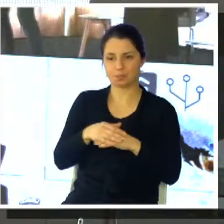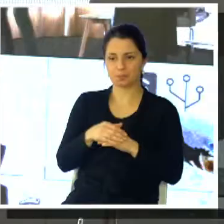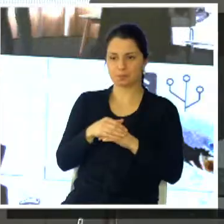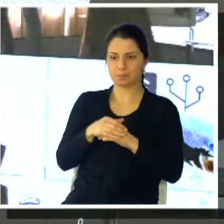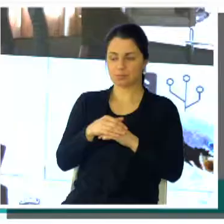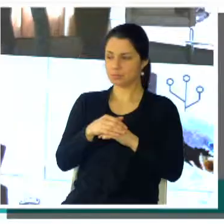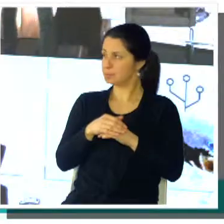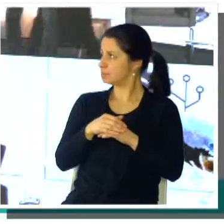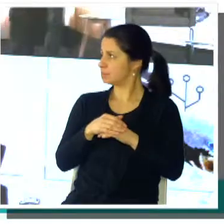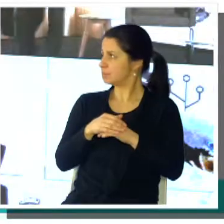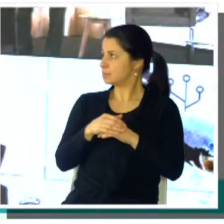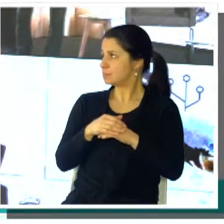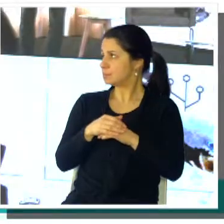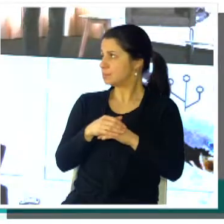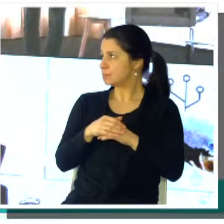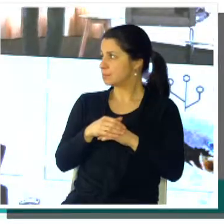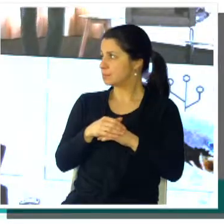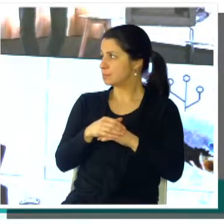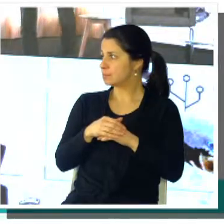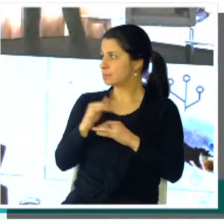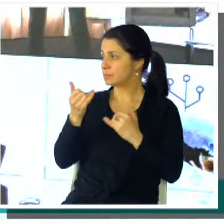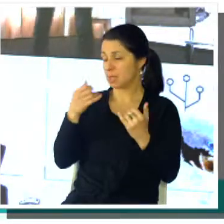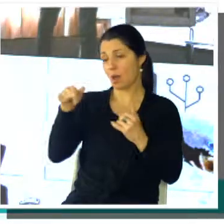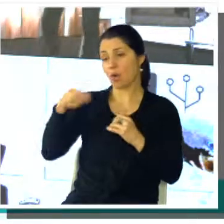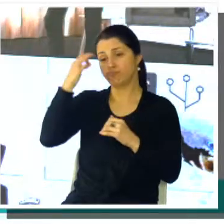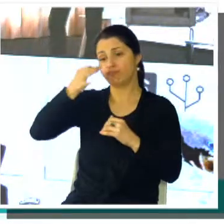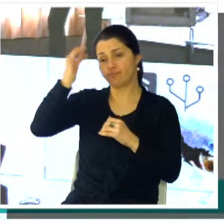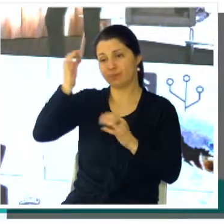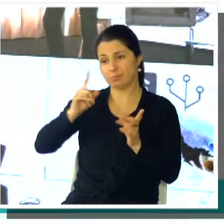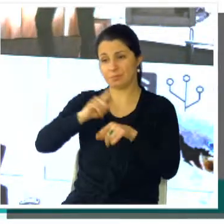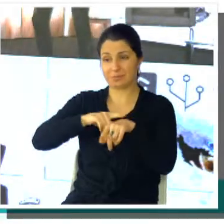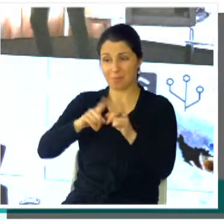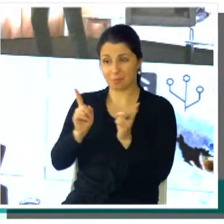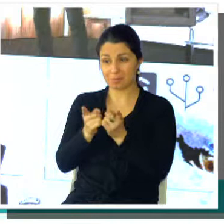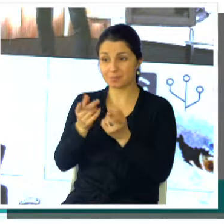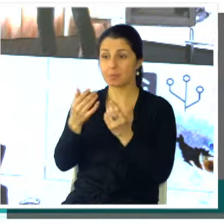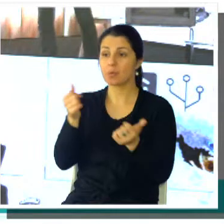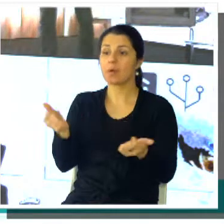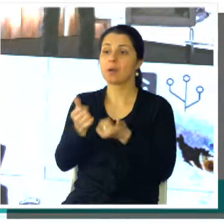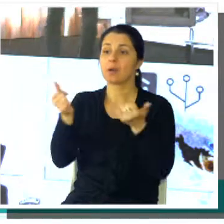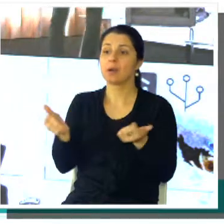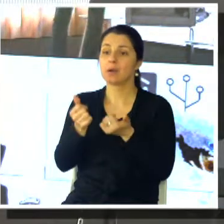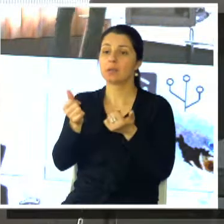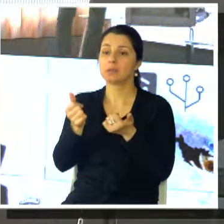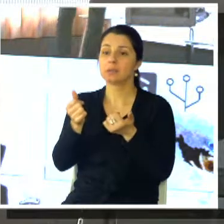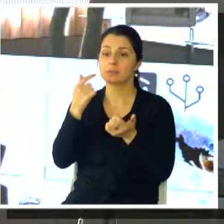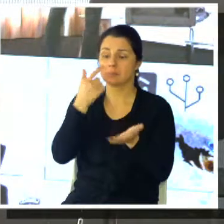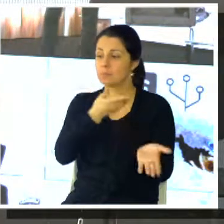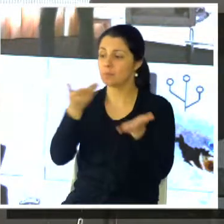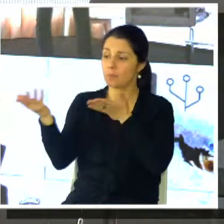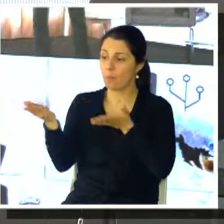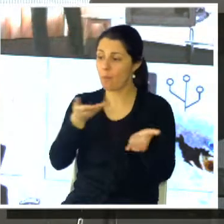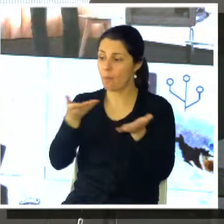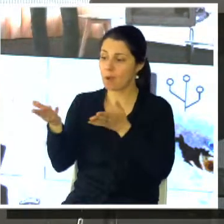Como el tiempo es medio escaso, y ya voy hablando demasiado, lo que vamos a hacer es medio hacer una pasadita. El tema